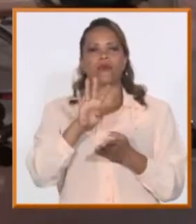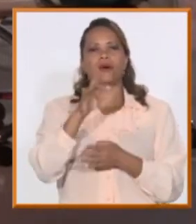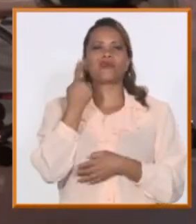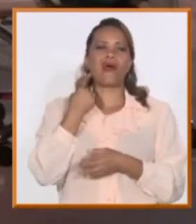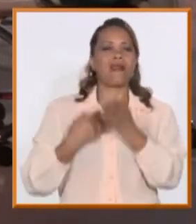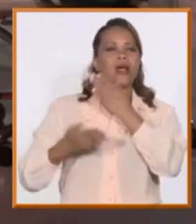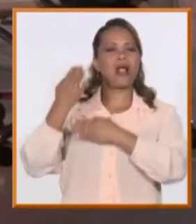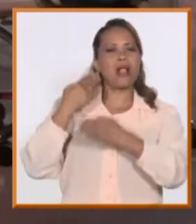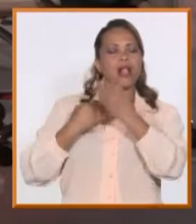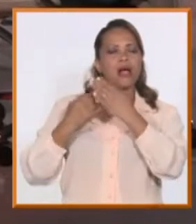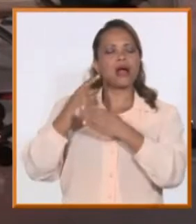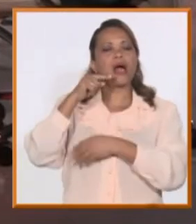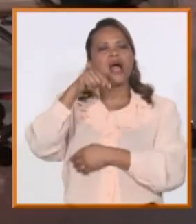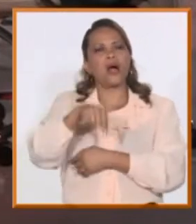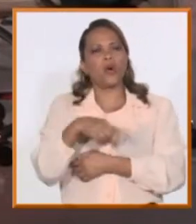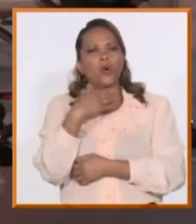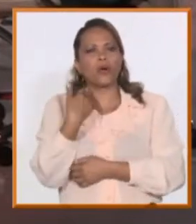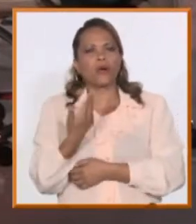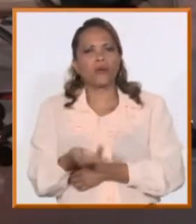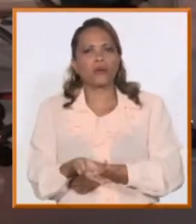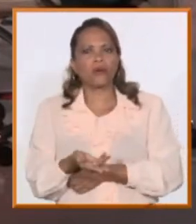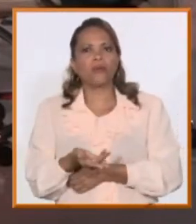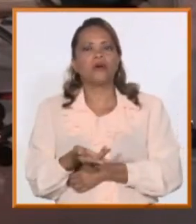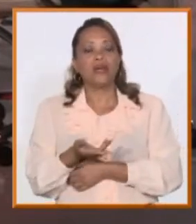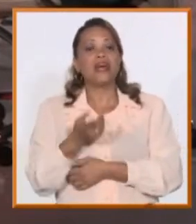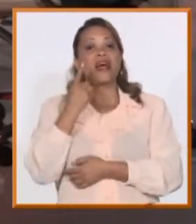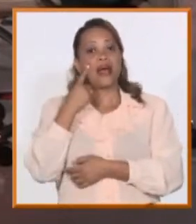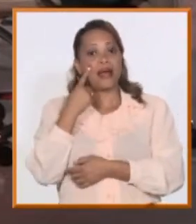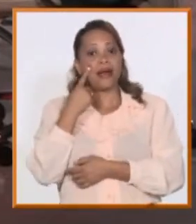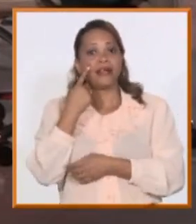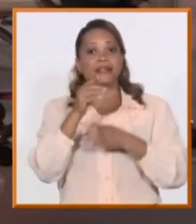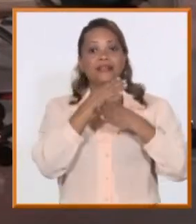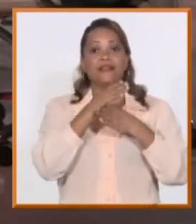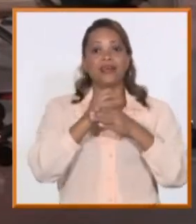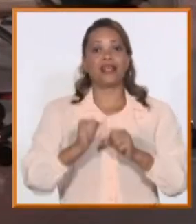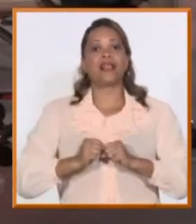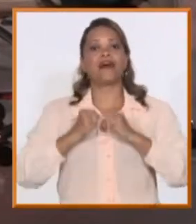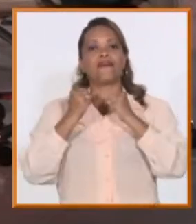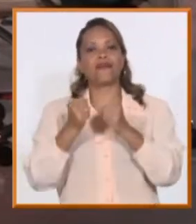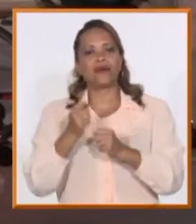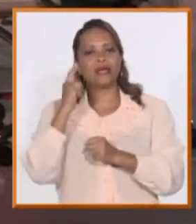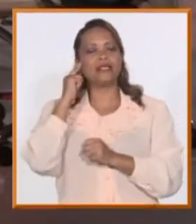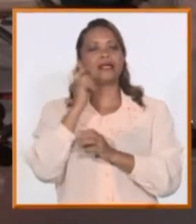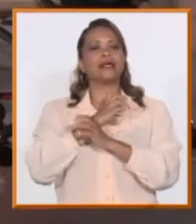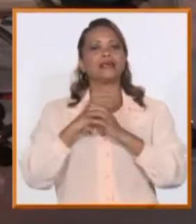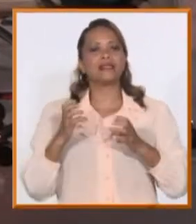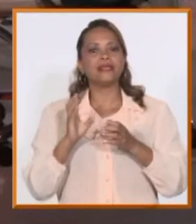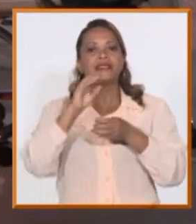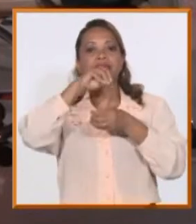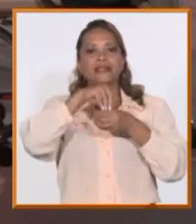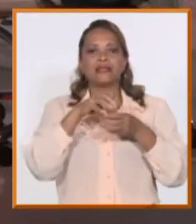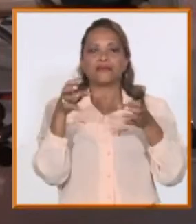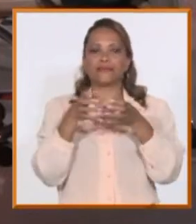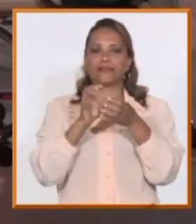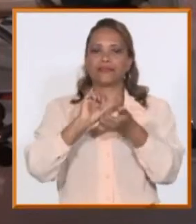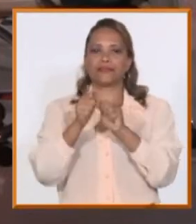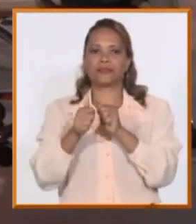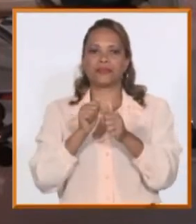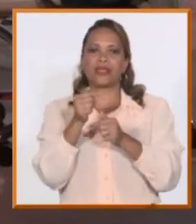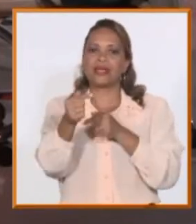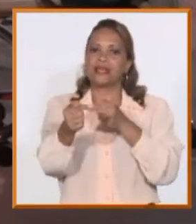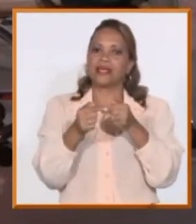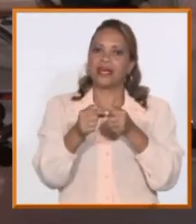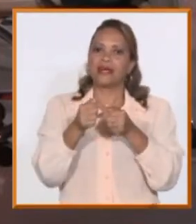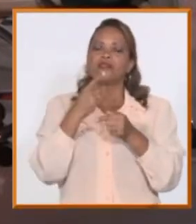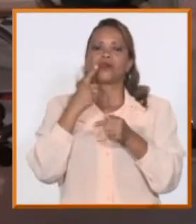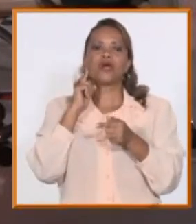pronósticos más objetivos. Tiene que ver, yo creo, con esa fuerza que ha ido adquiriendo la ciencia también dentro del movimiento deportivo cubano, y nos estamos acercando a pronósticos